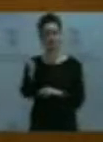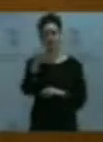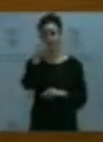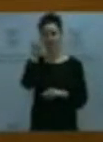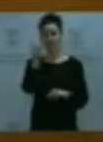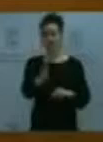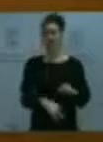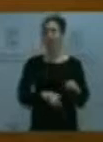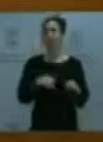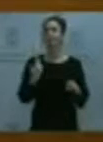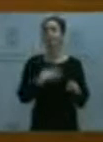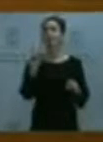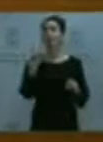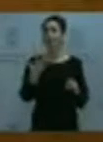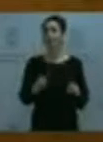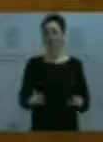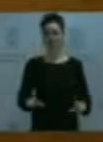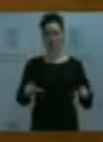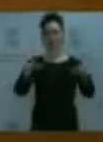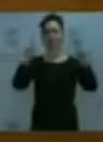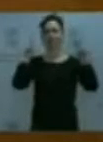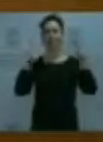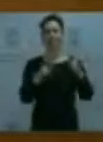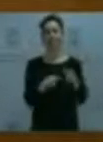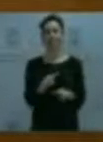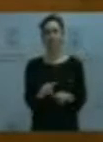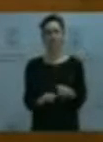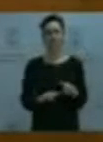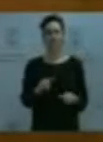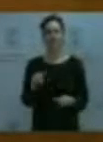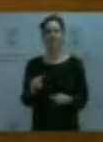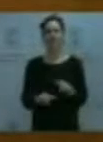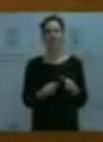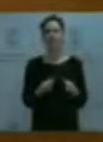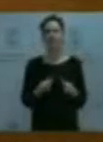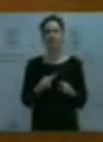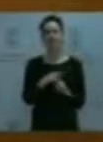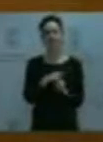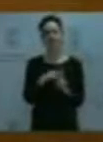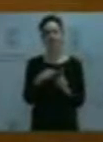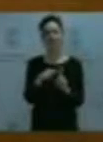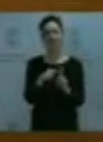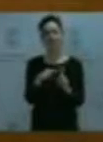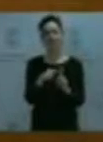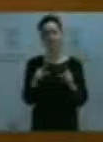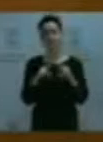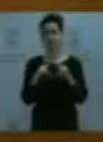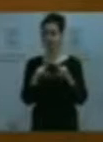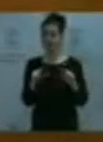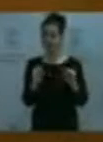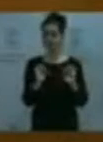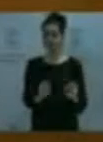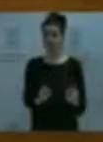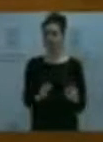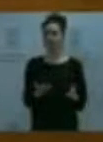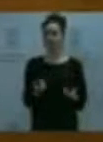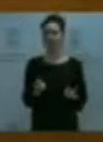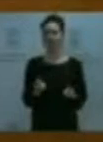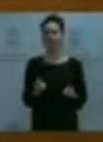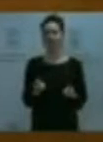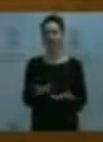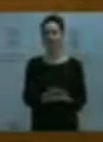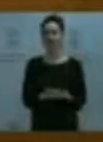las familias y a la clase media asturiana, ustedes todo ese dinero lo tienen que bascular a pagar